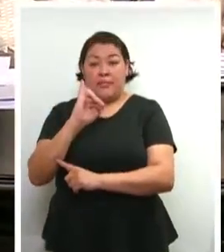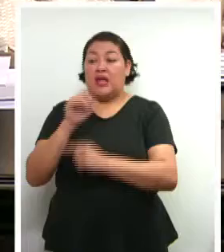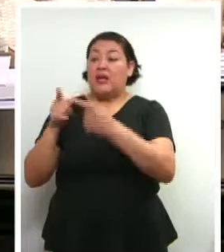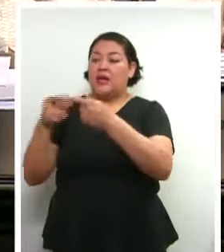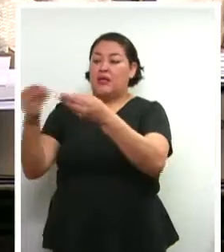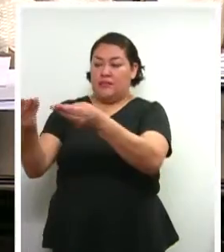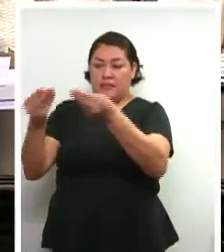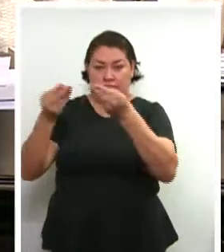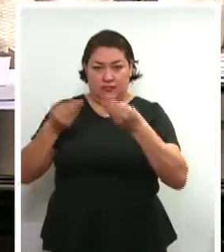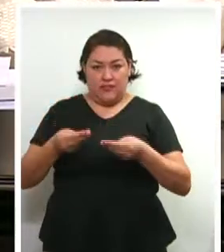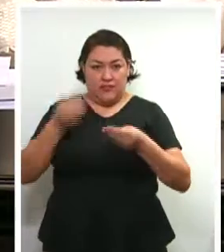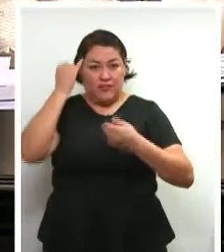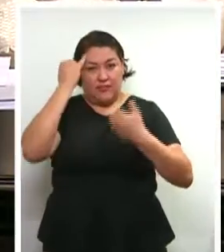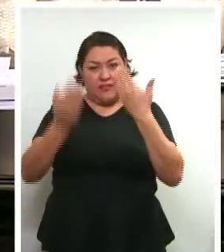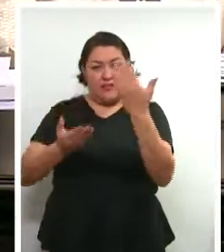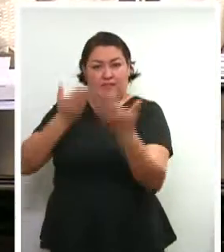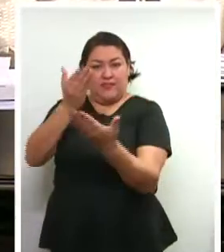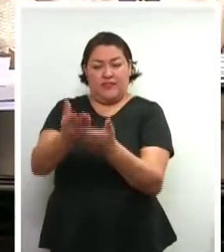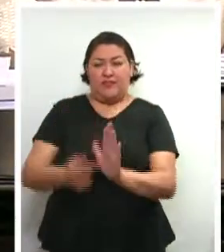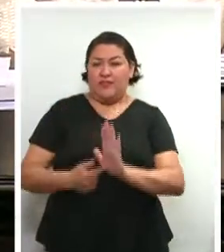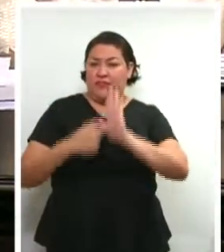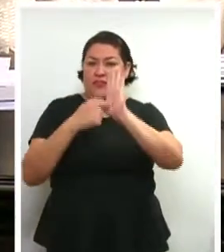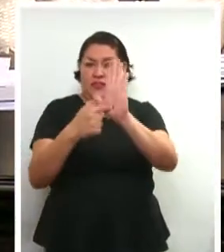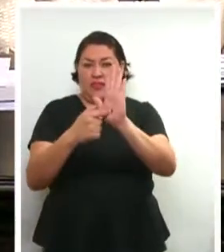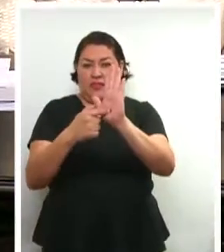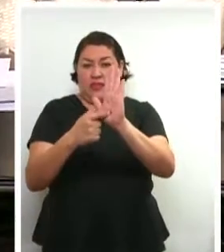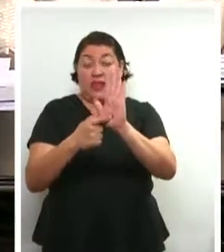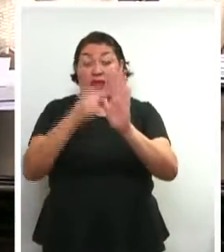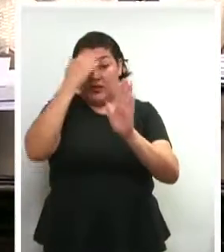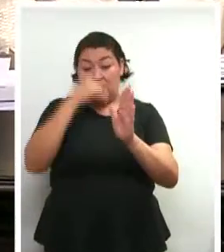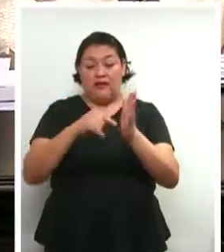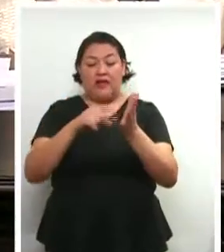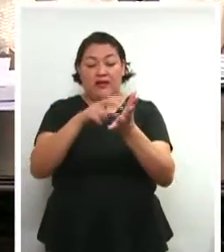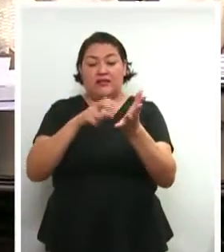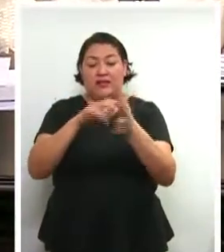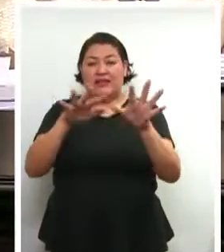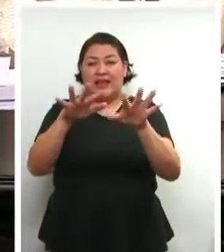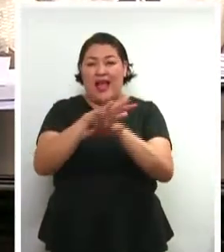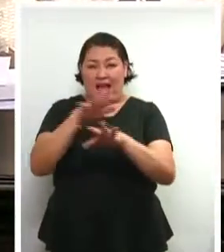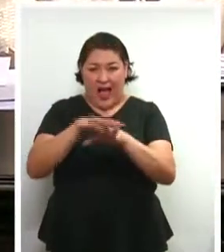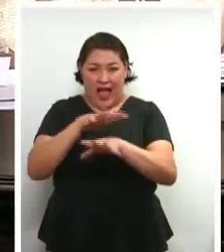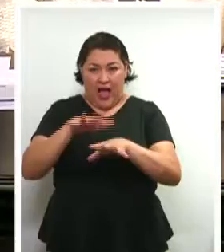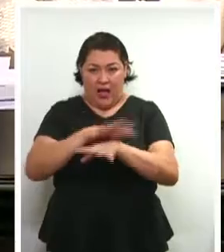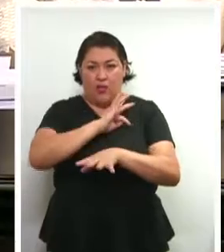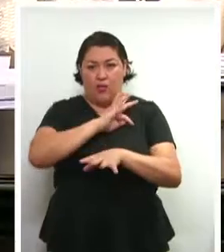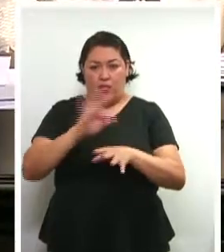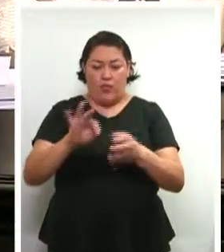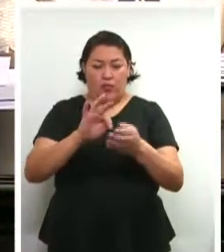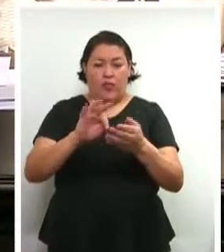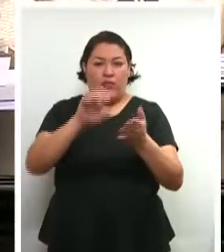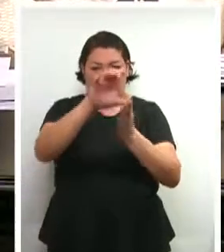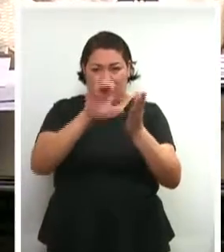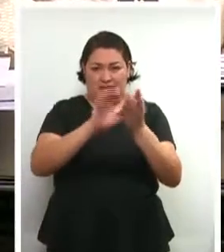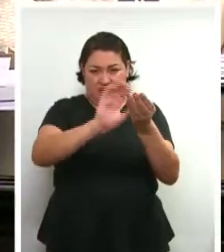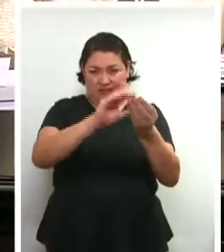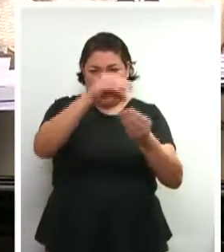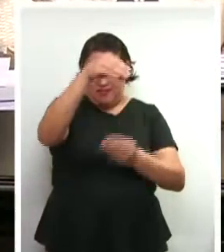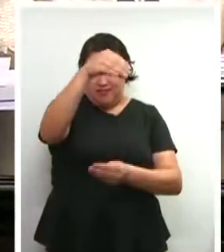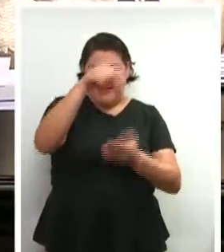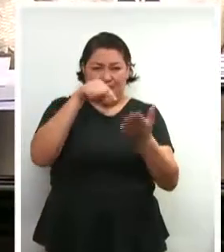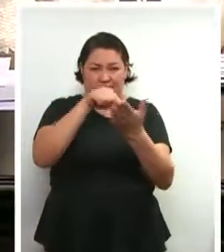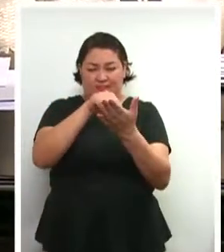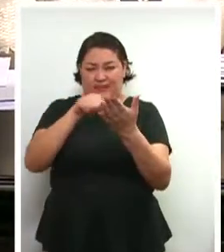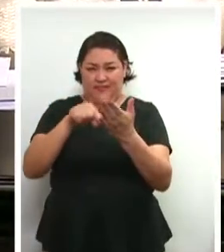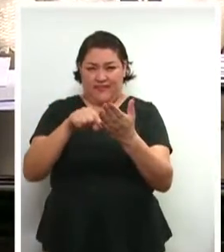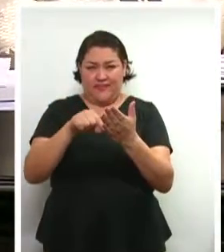Institucional, iniciativa con proyecto de decreto por el que se modifican y adicionan diversas disposiciones del proyecto de Constitución